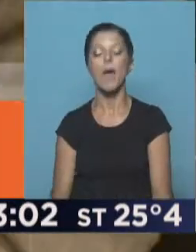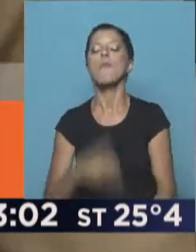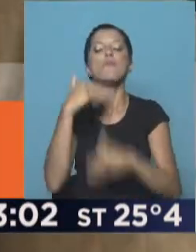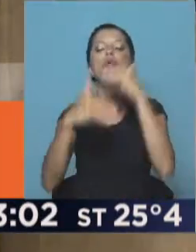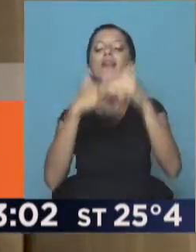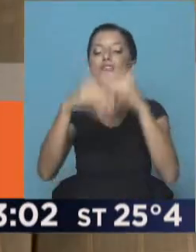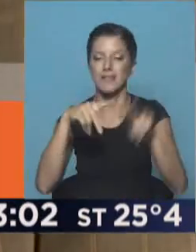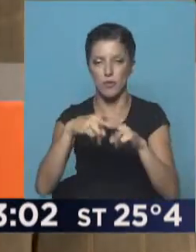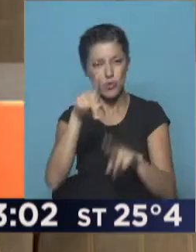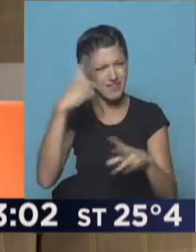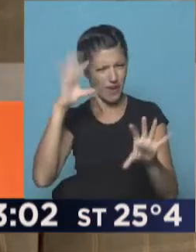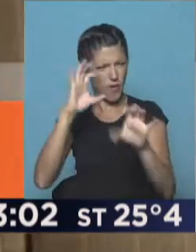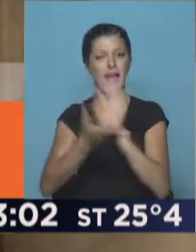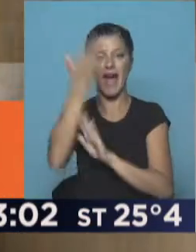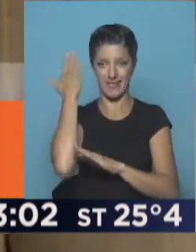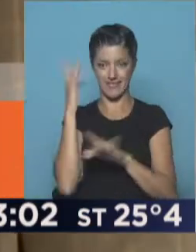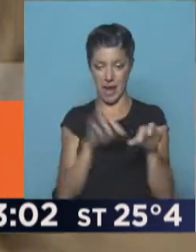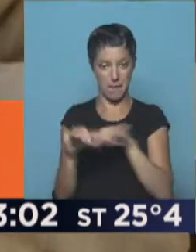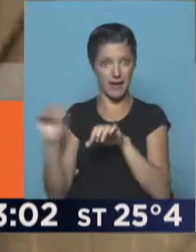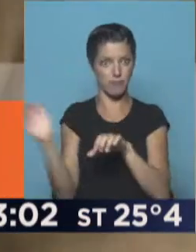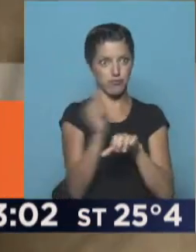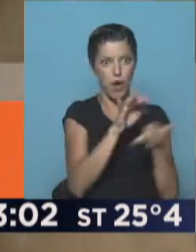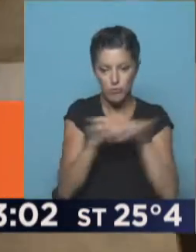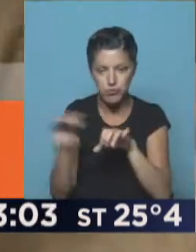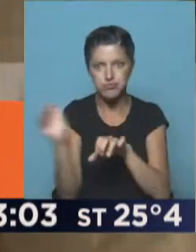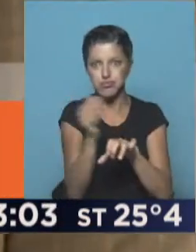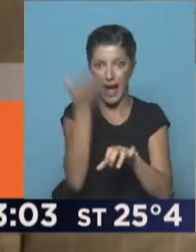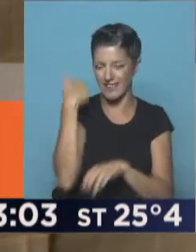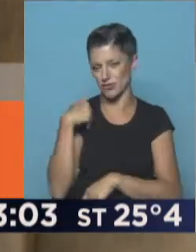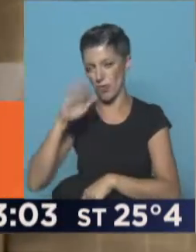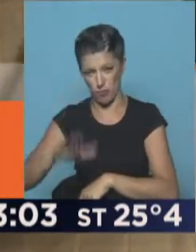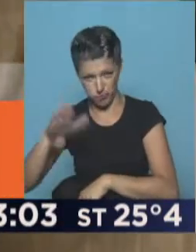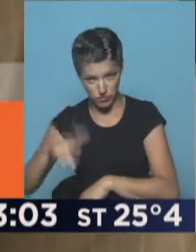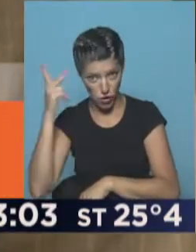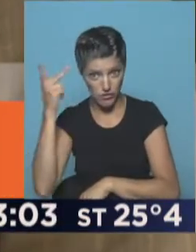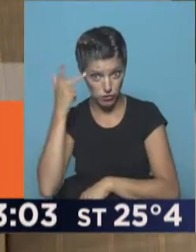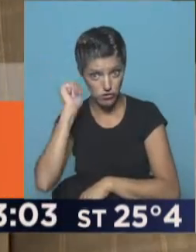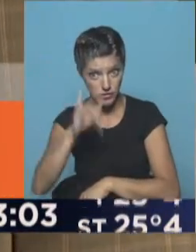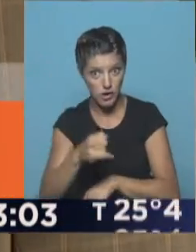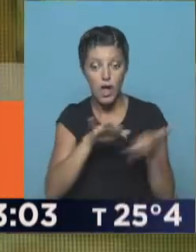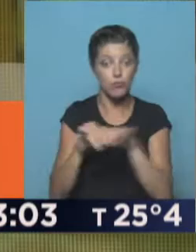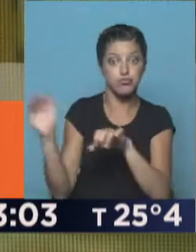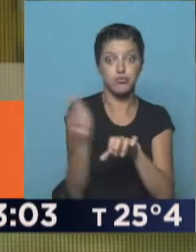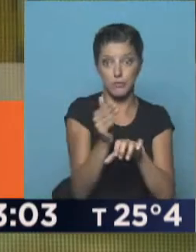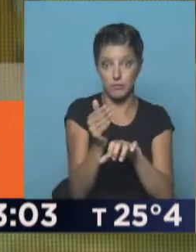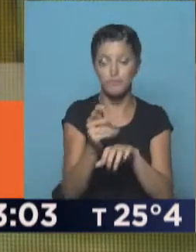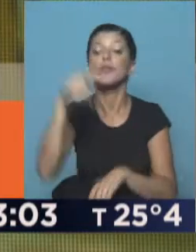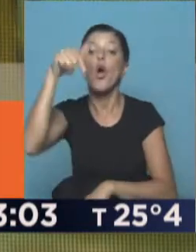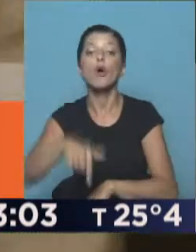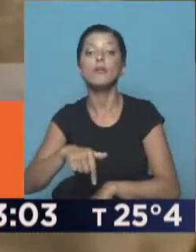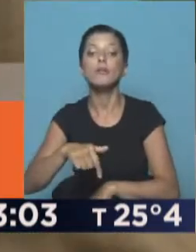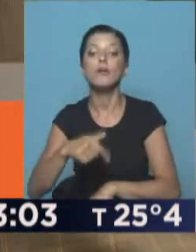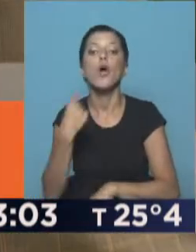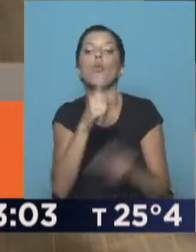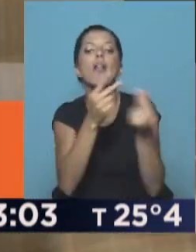técnico, ¿te acuerdas lo que eran las máquinas de escribir? Yo hice un poquito de periodismo cuando era muy chiquito, cuando tenía 18 años. Y usábamos máquinas de escribir. Sí, obvio. Hoy, ¿a qué precio